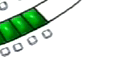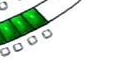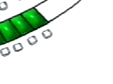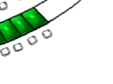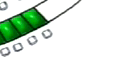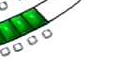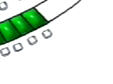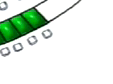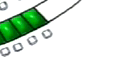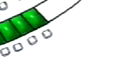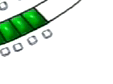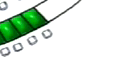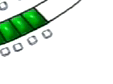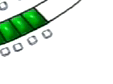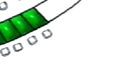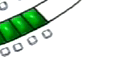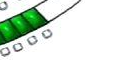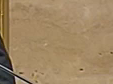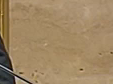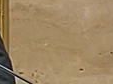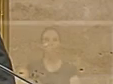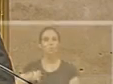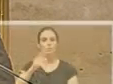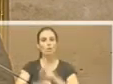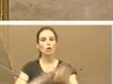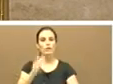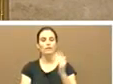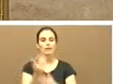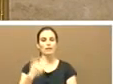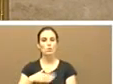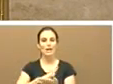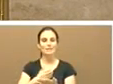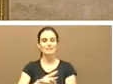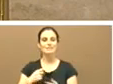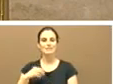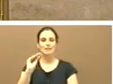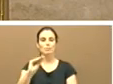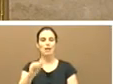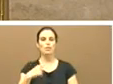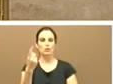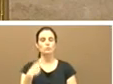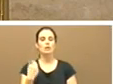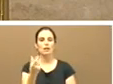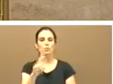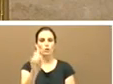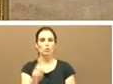El sexto y último punto, señorías del orden del día, es una interpelación, la número 21, sobre política general del Gobierno de Extremadura en materia